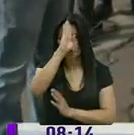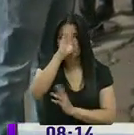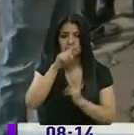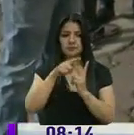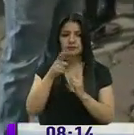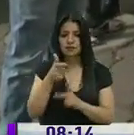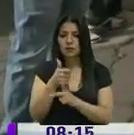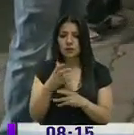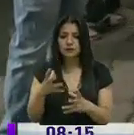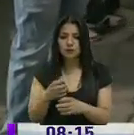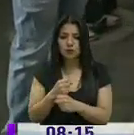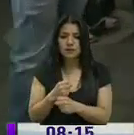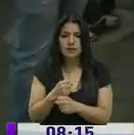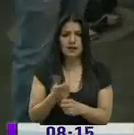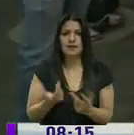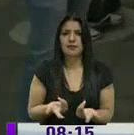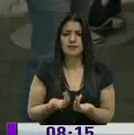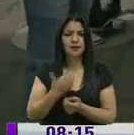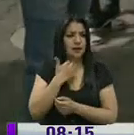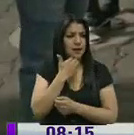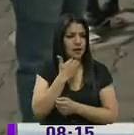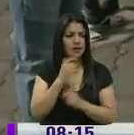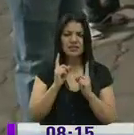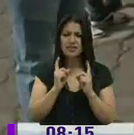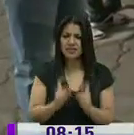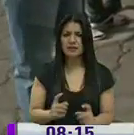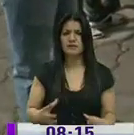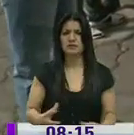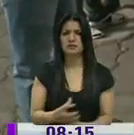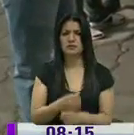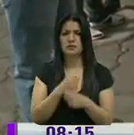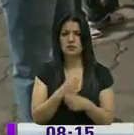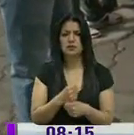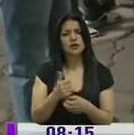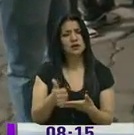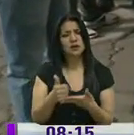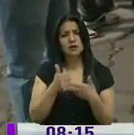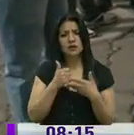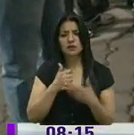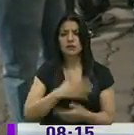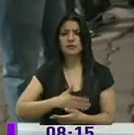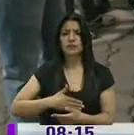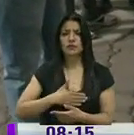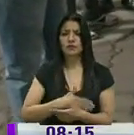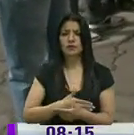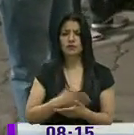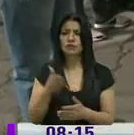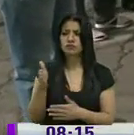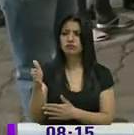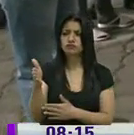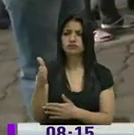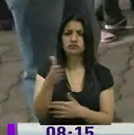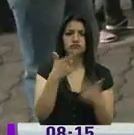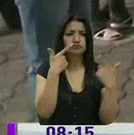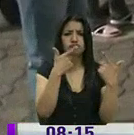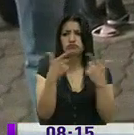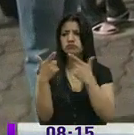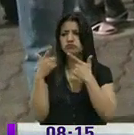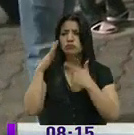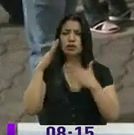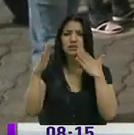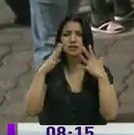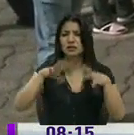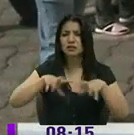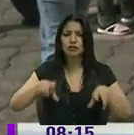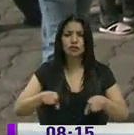que es tiene que hacer seguridad nos ayudan bastante como los recorridos llegan su trabajo bien hecho para